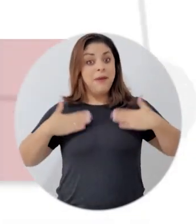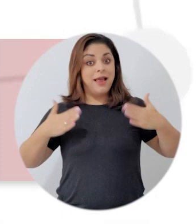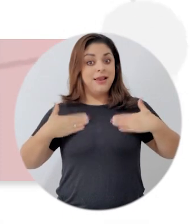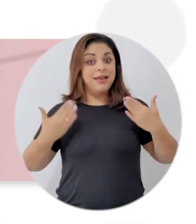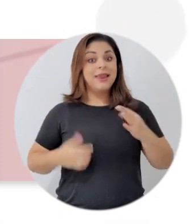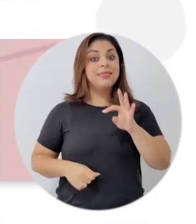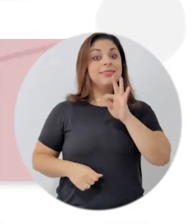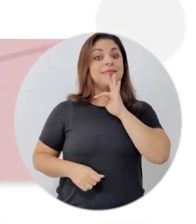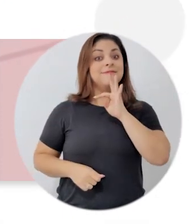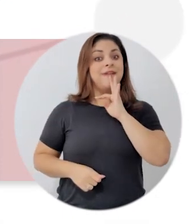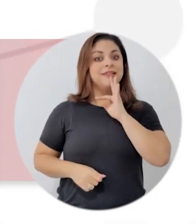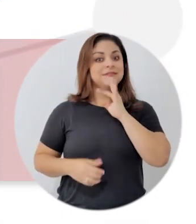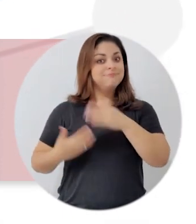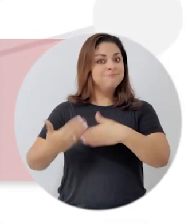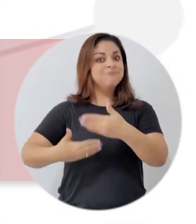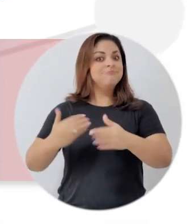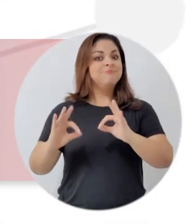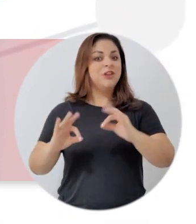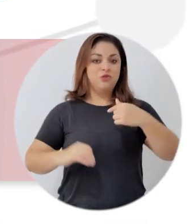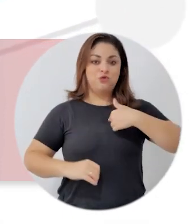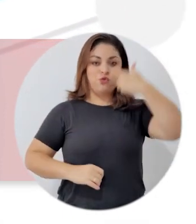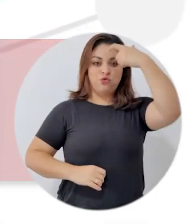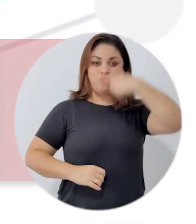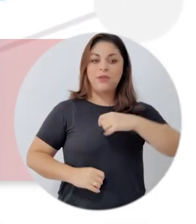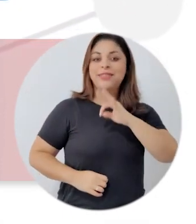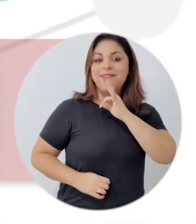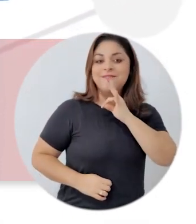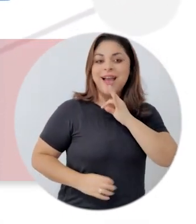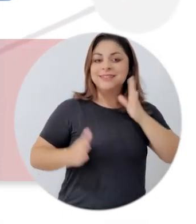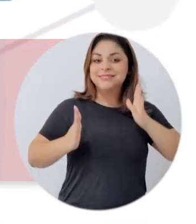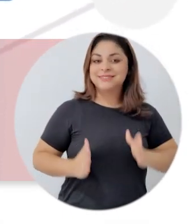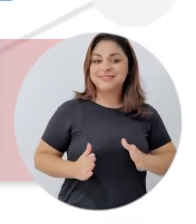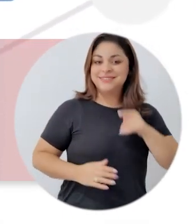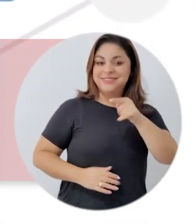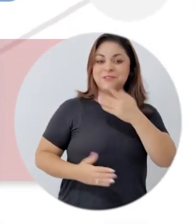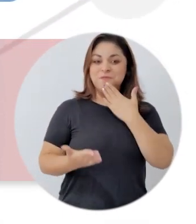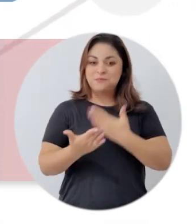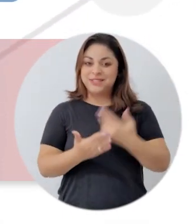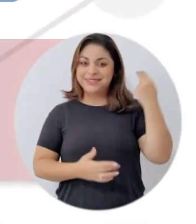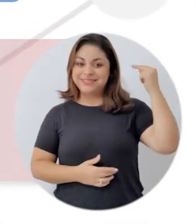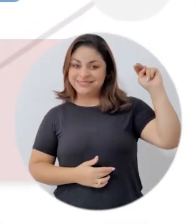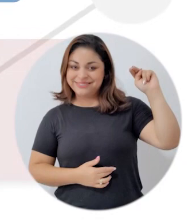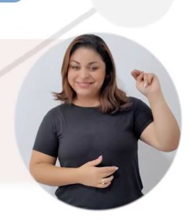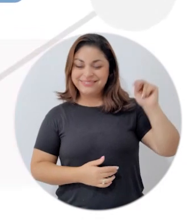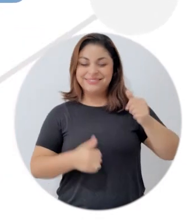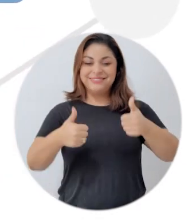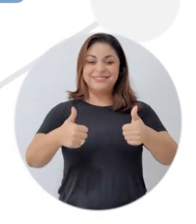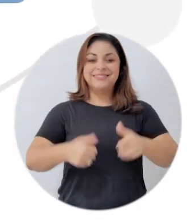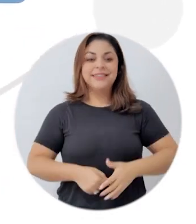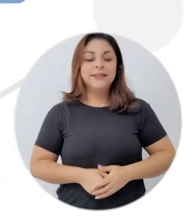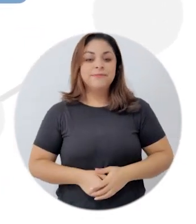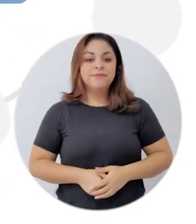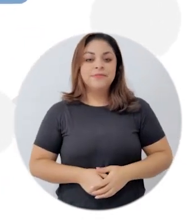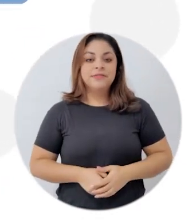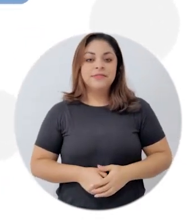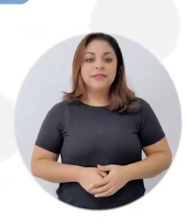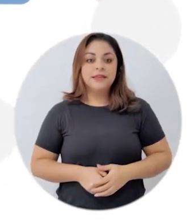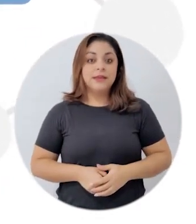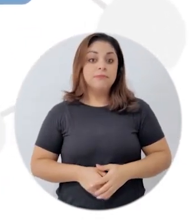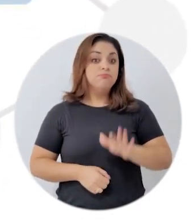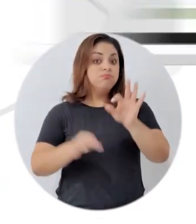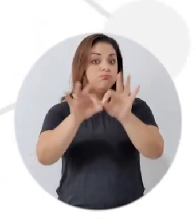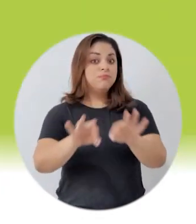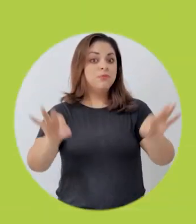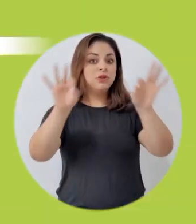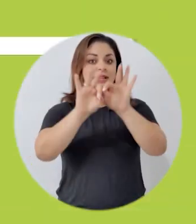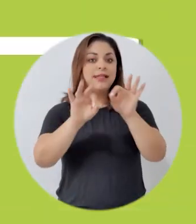está en esas, porque yo soy tibaseña. Así que qué buena noticia. Sí. Y también importante, ¿verdad?, destacar eso que ustedes